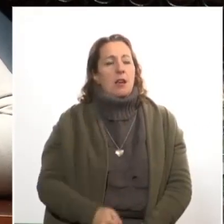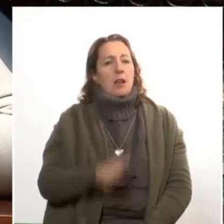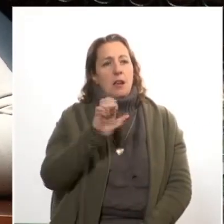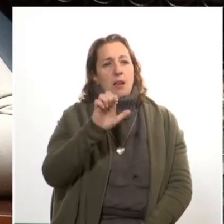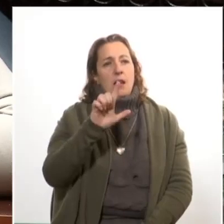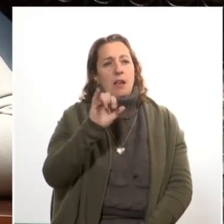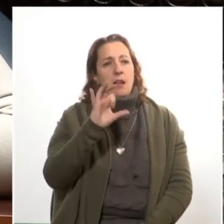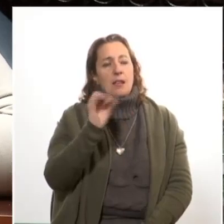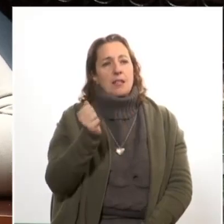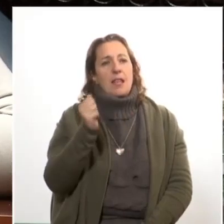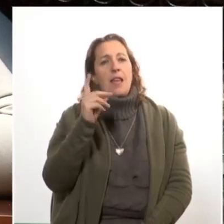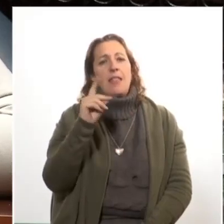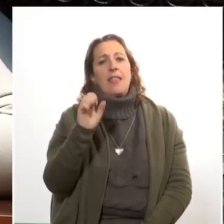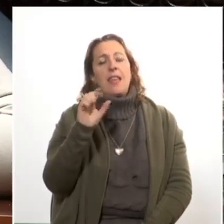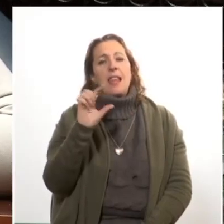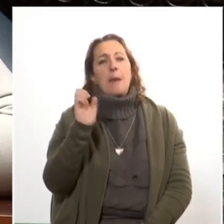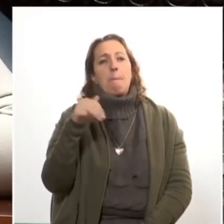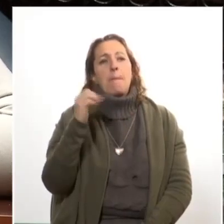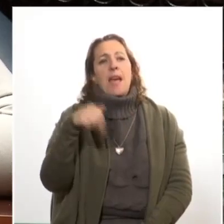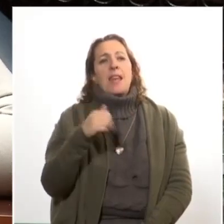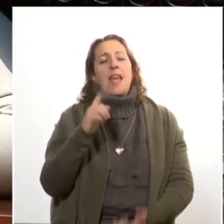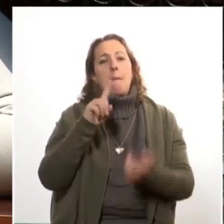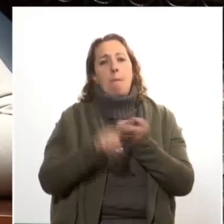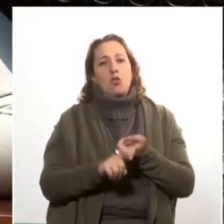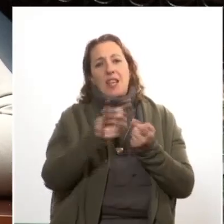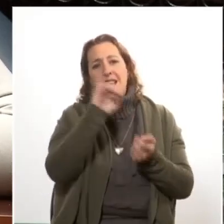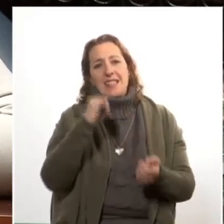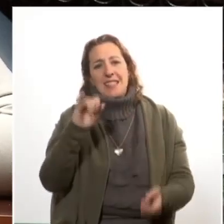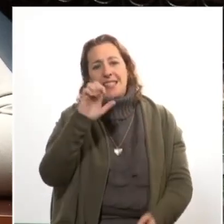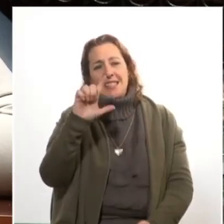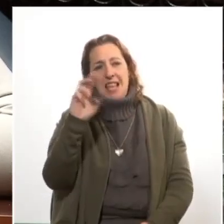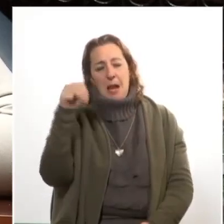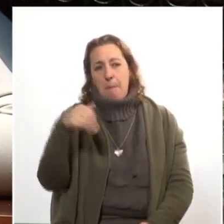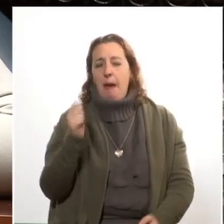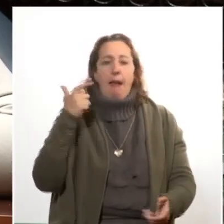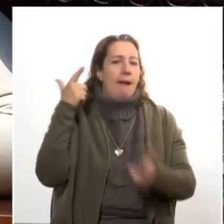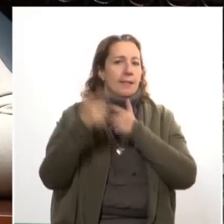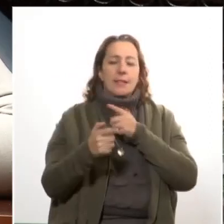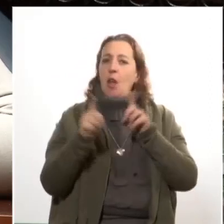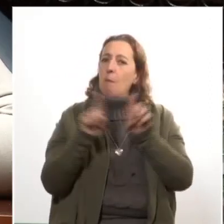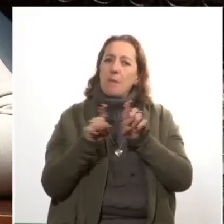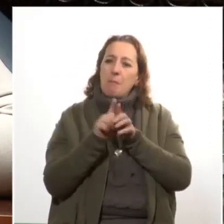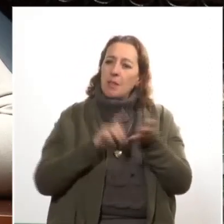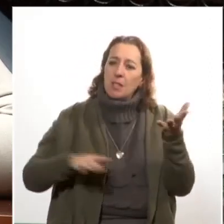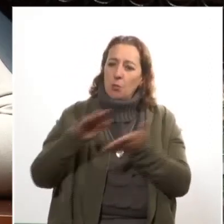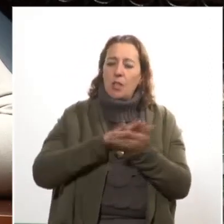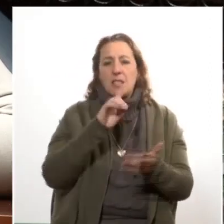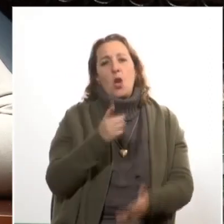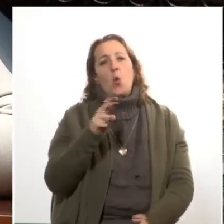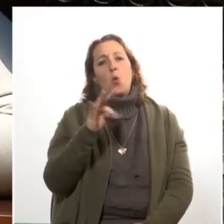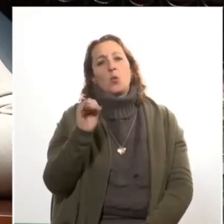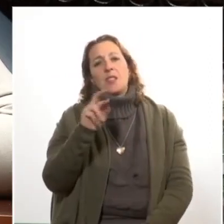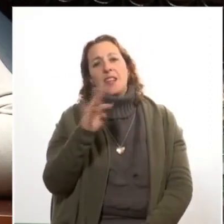de Lepiane fue la esposa de Selmar, asesinado en las mismas circunstancias que Gutiérrez Ruiz, y que Barredo y